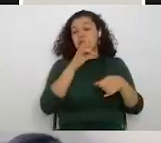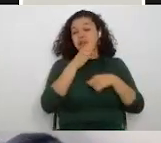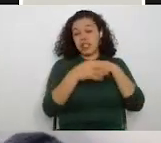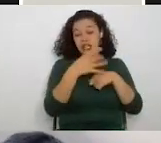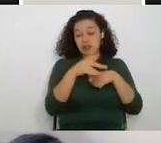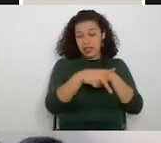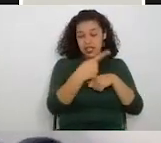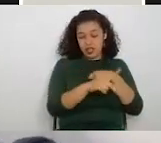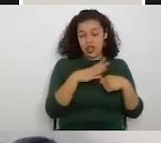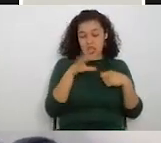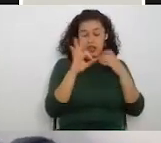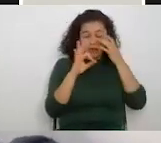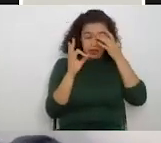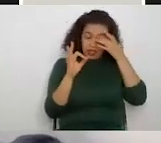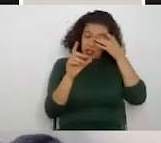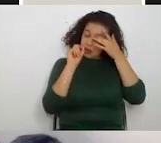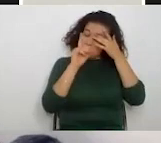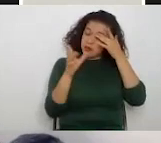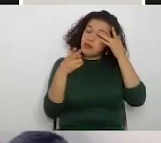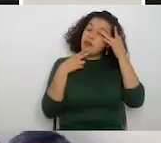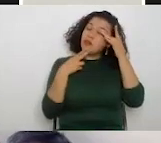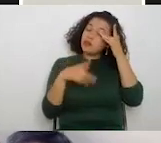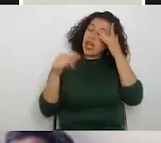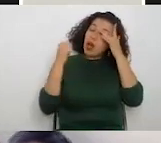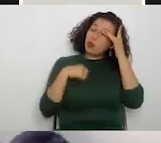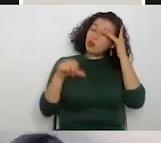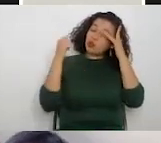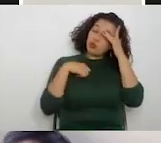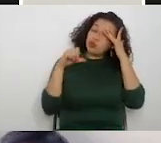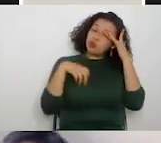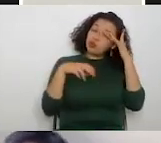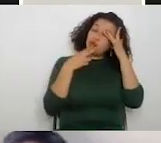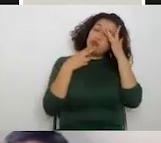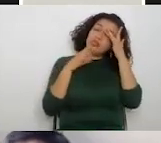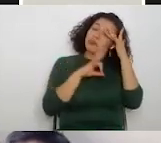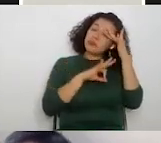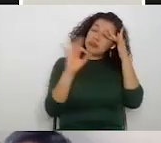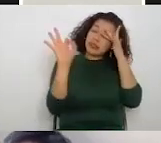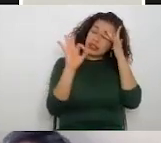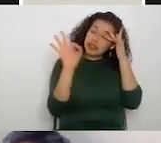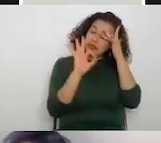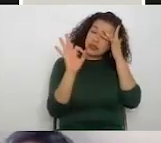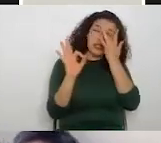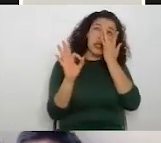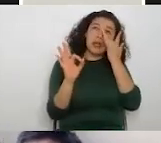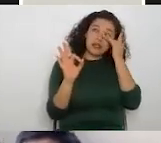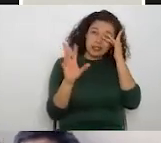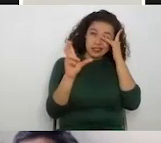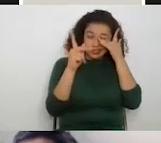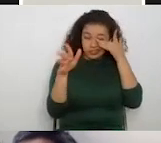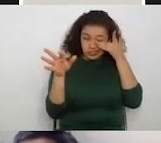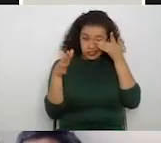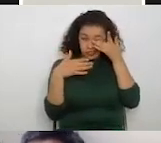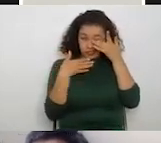de que sigan utilizando un documento que ya no es el vigente, ¿verdad? Ok, perfecto. Muchas